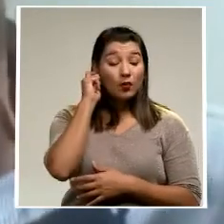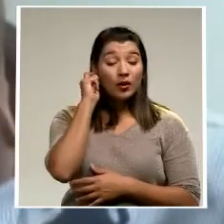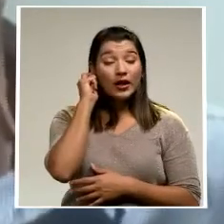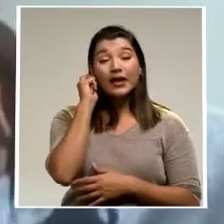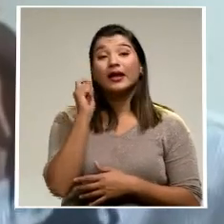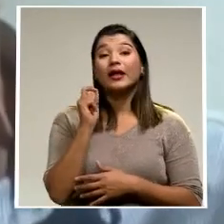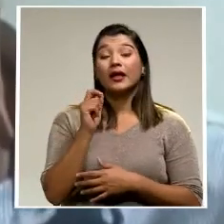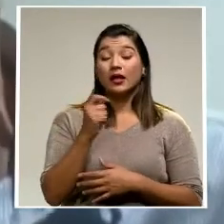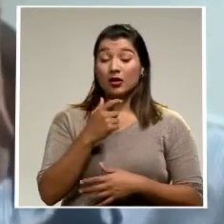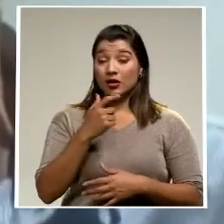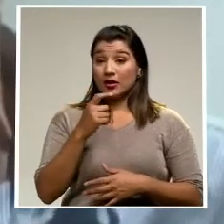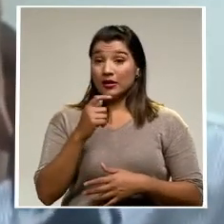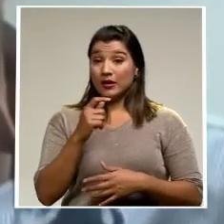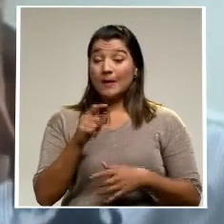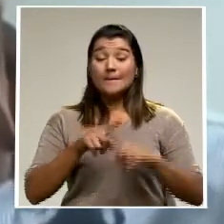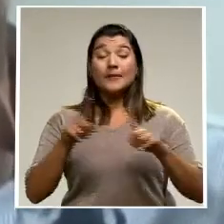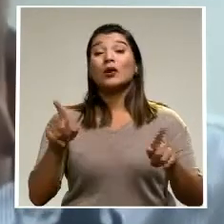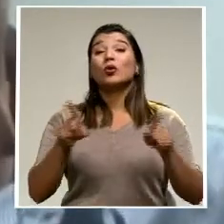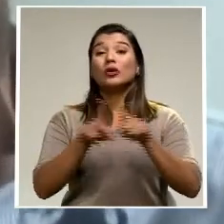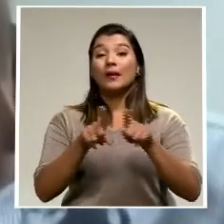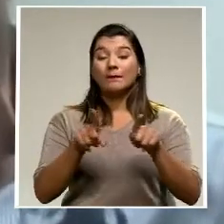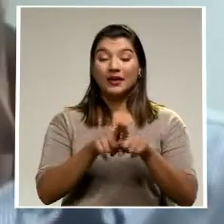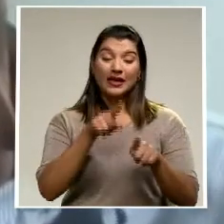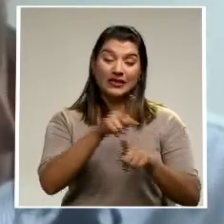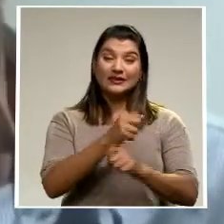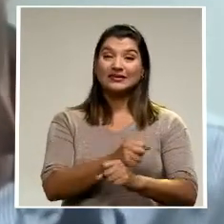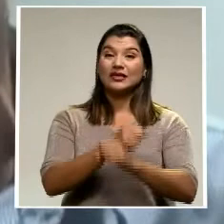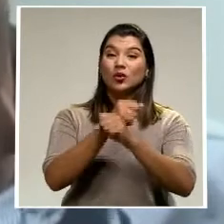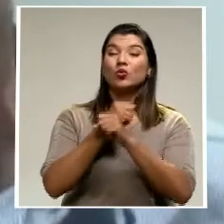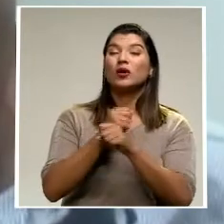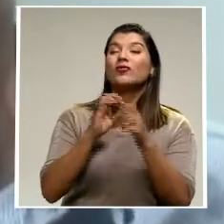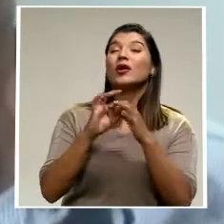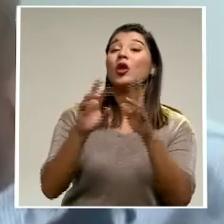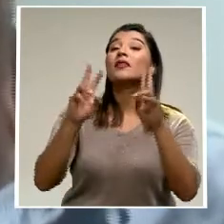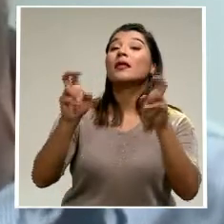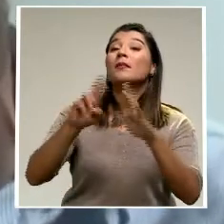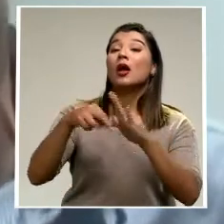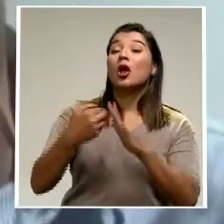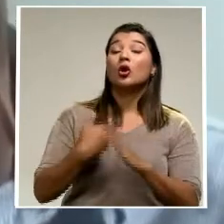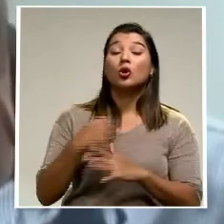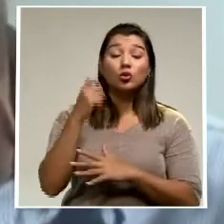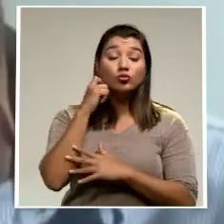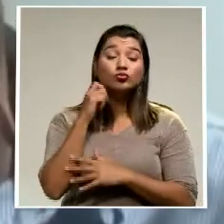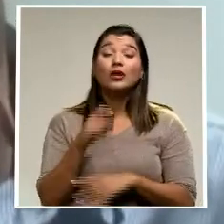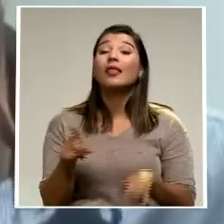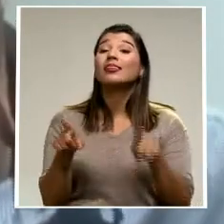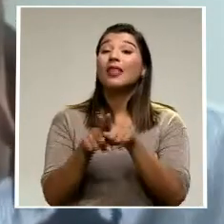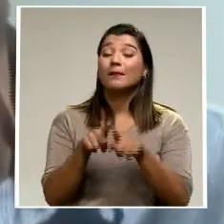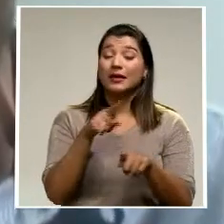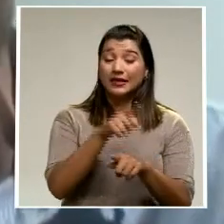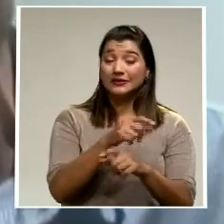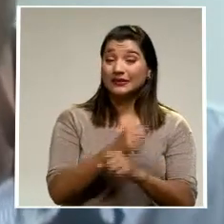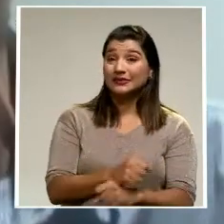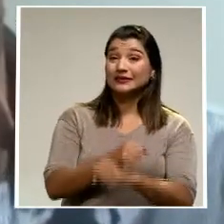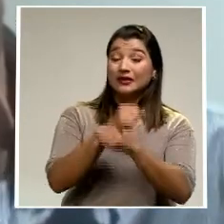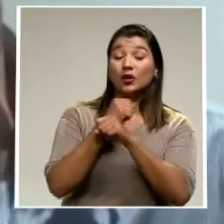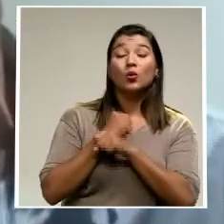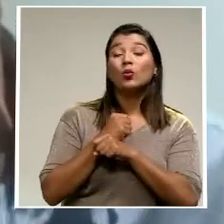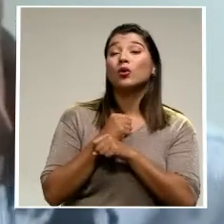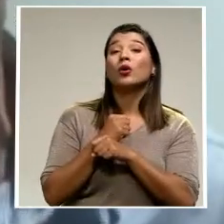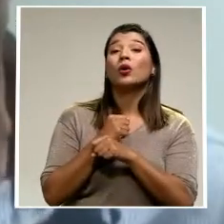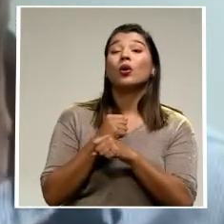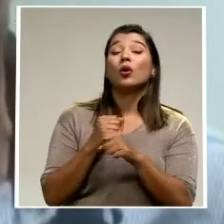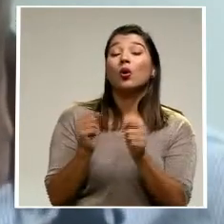por ser mujer, sino que además está convencida de los temas de género, que además está convencida de los temas de nuevo cuño en términos de derechos